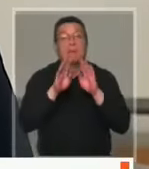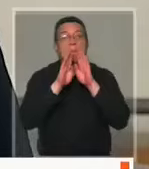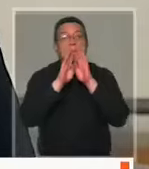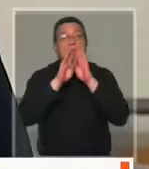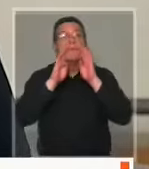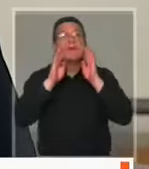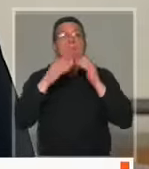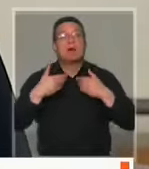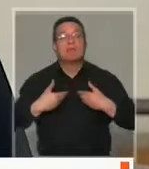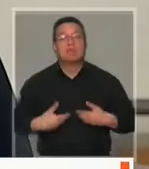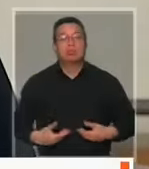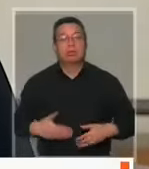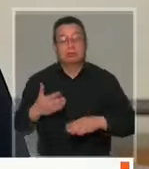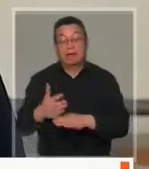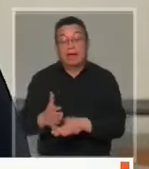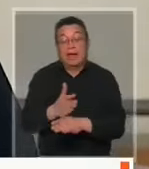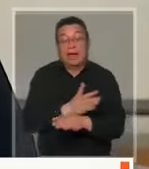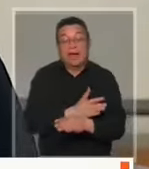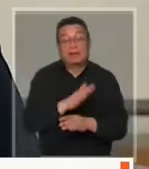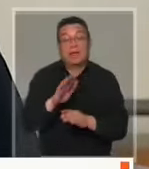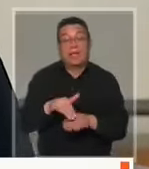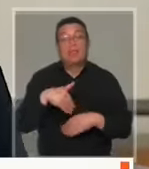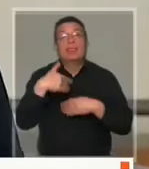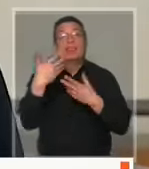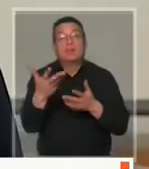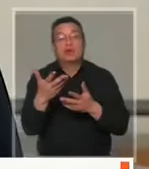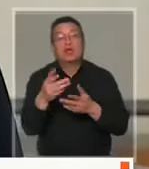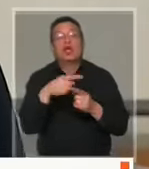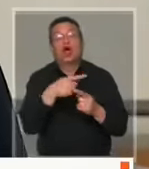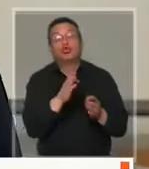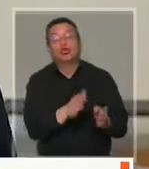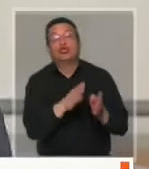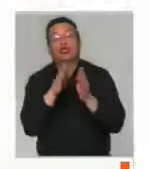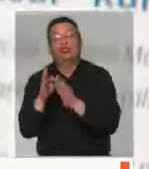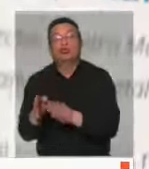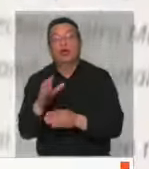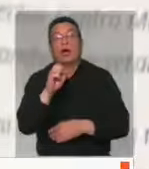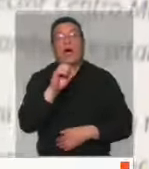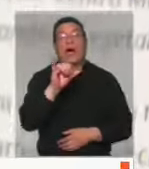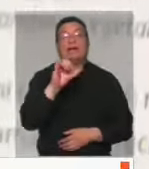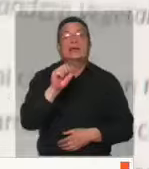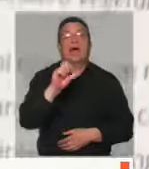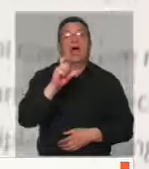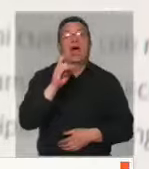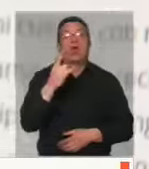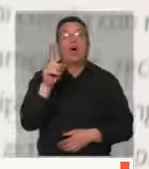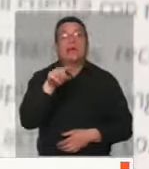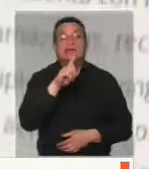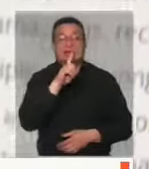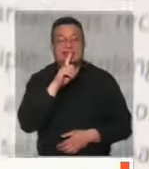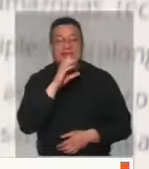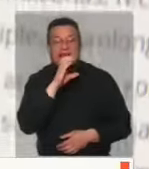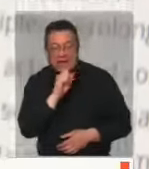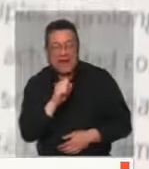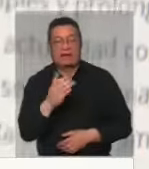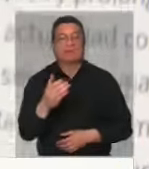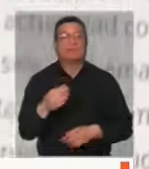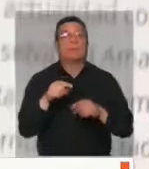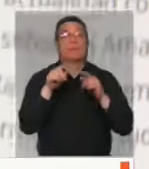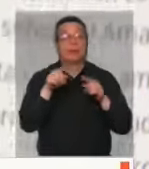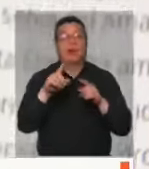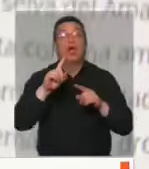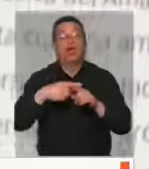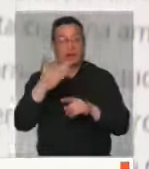y es un paso previo muchas veces para pasar al paso siguiente, que es la consumo de ayahuasca. El mismo sujeto del año 2011 volvió a enfrentarse